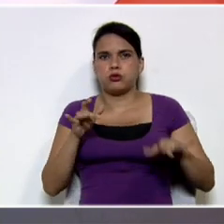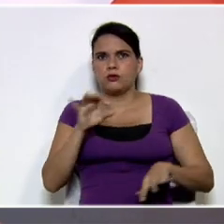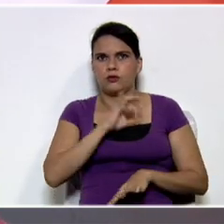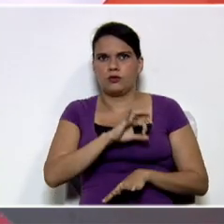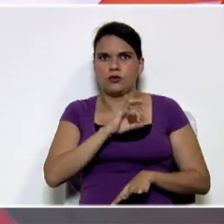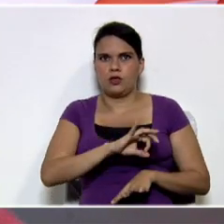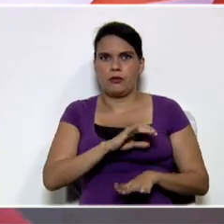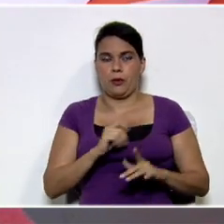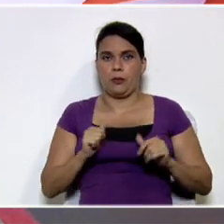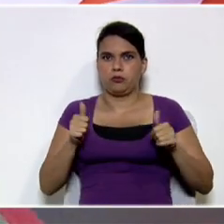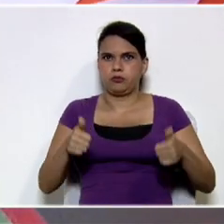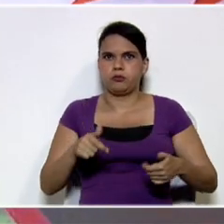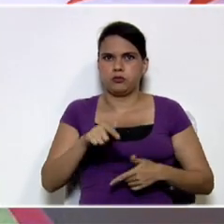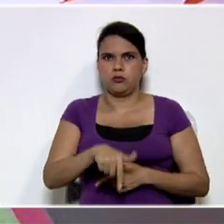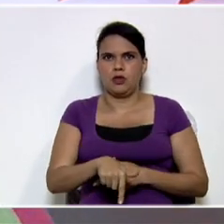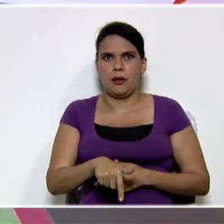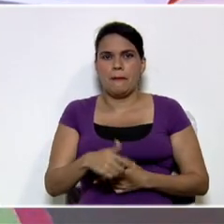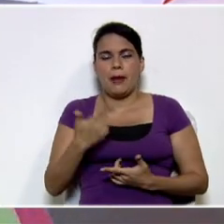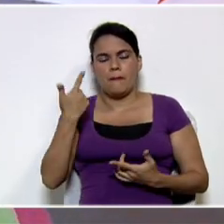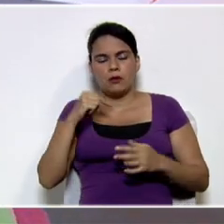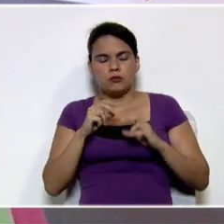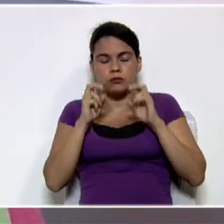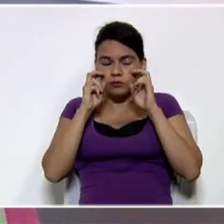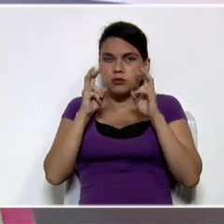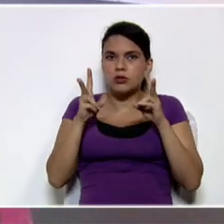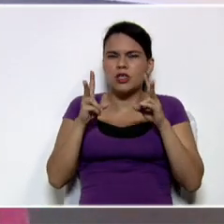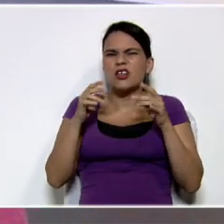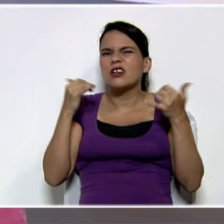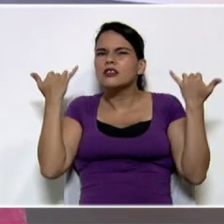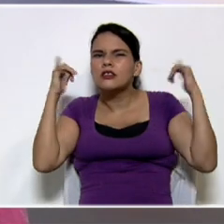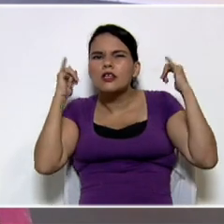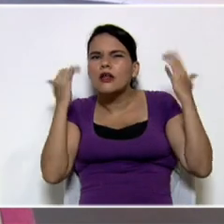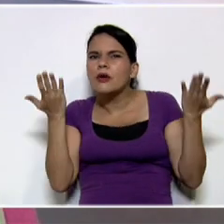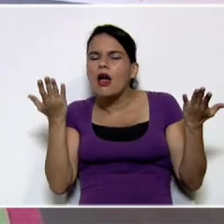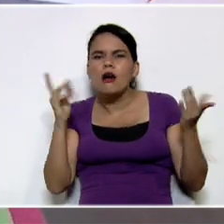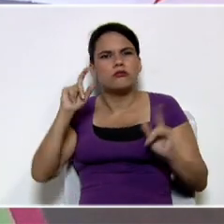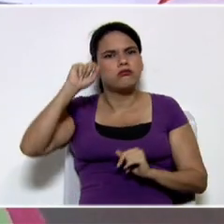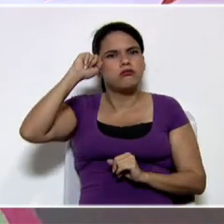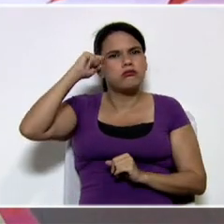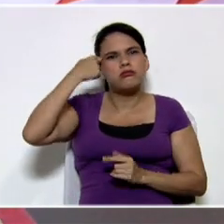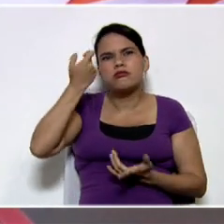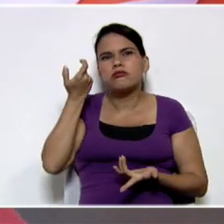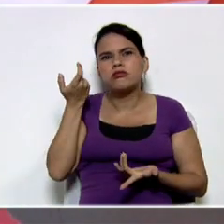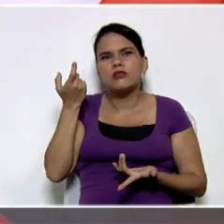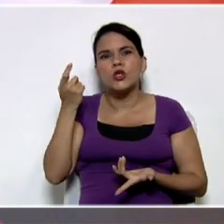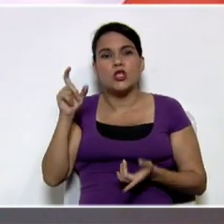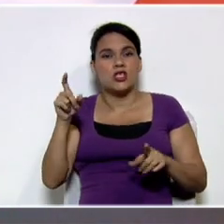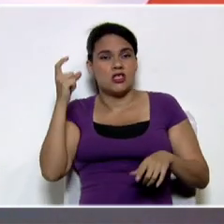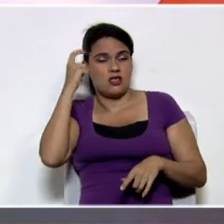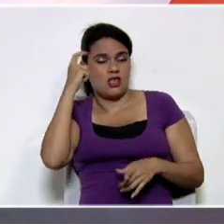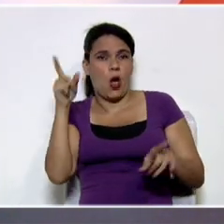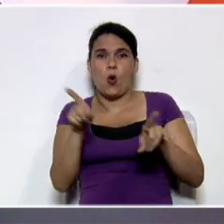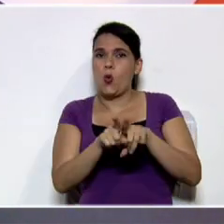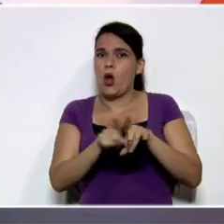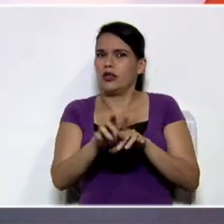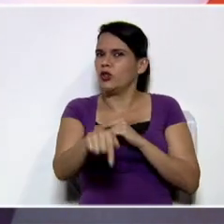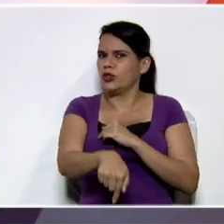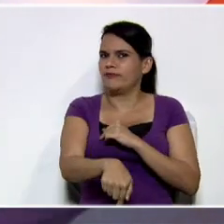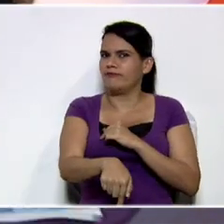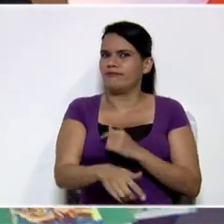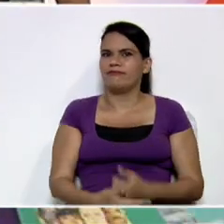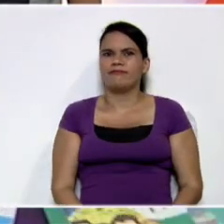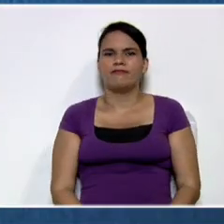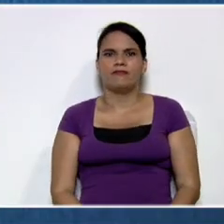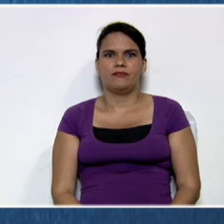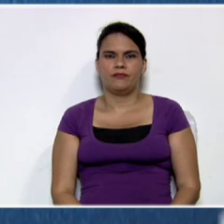a iniciar de una vez para poder descubrir qué se celebra, qué se conmemora o qué se recuerda tal día como